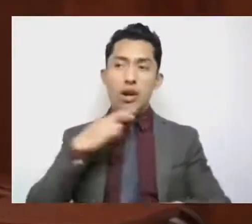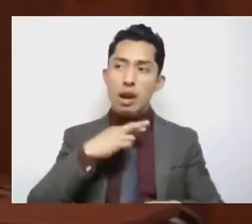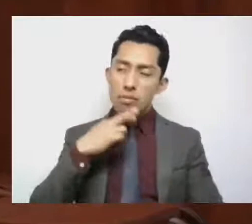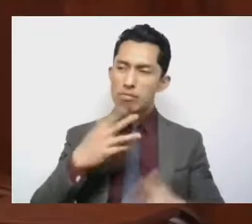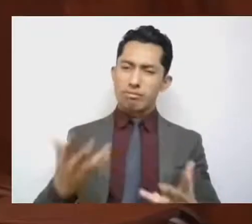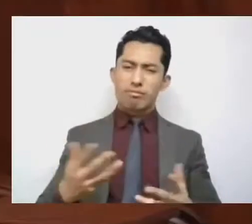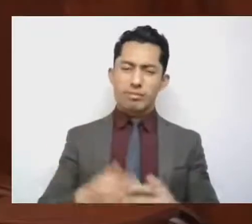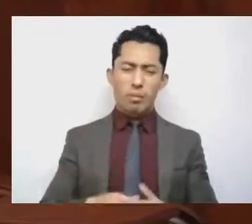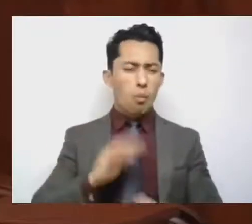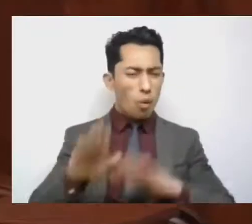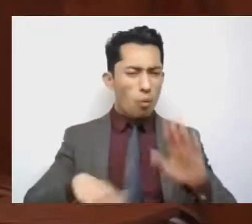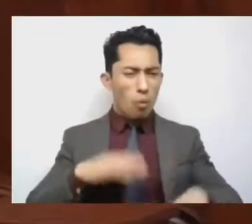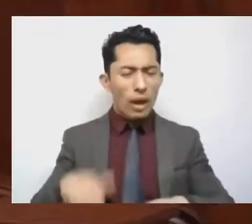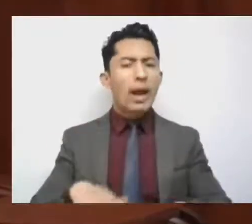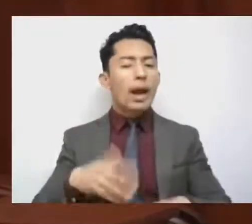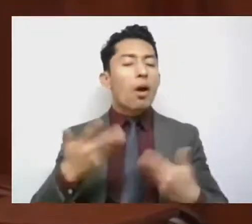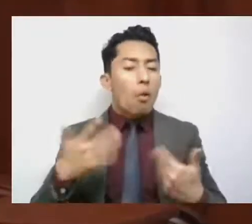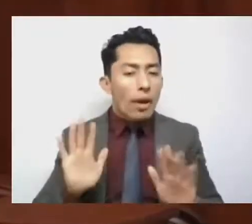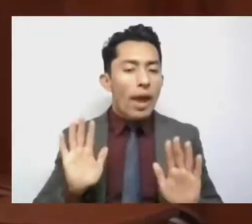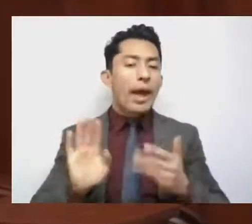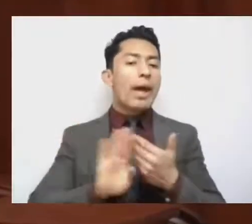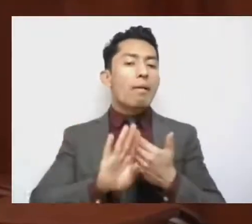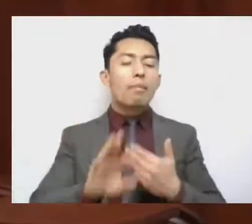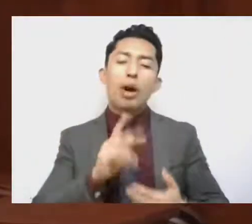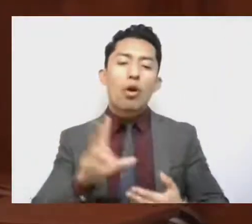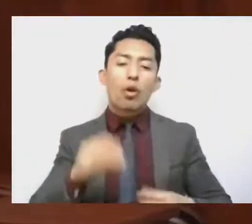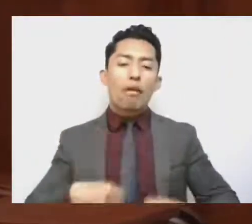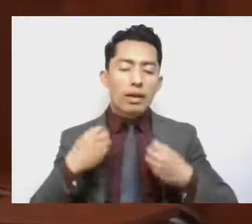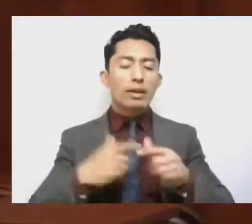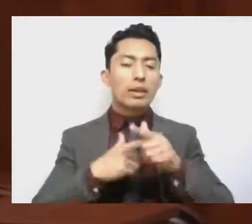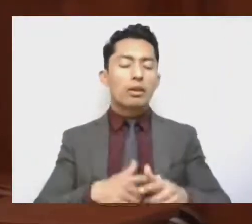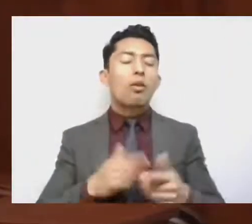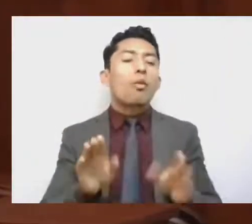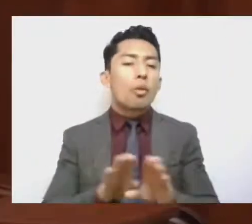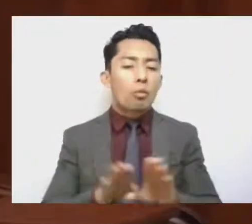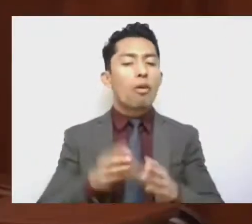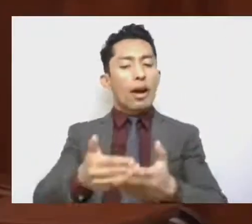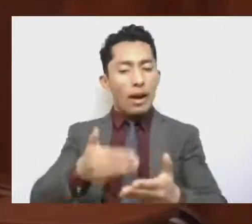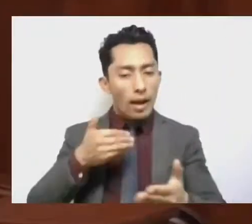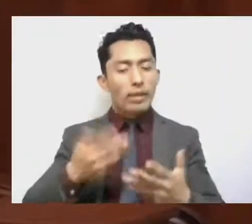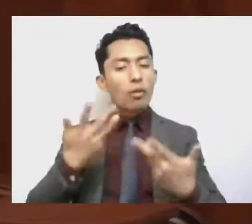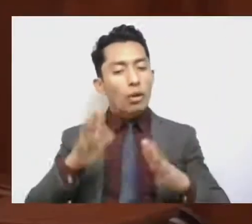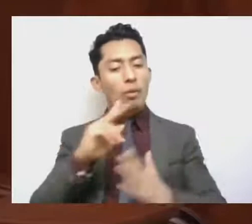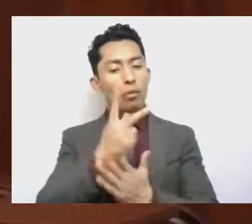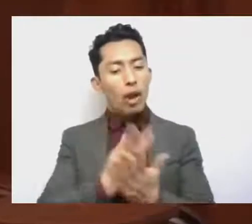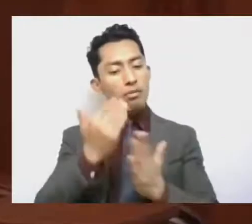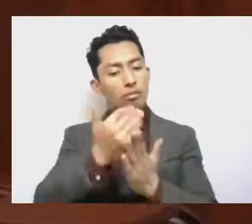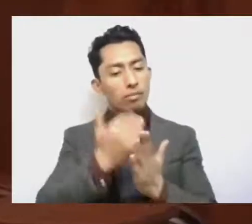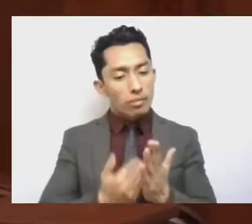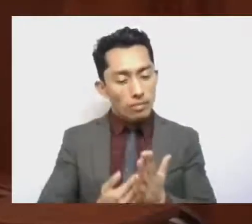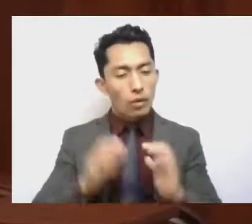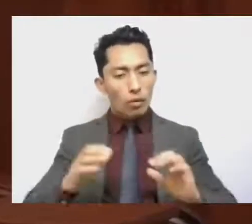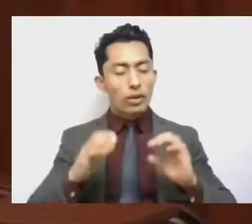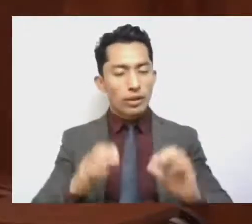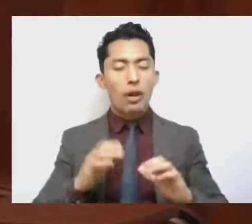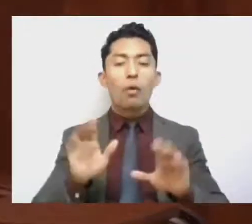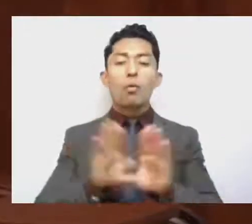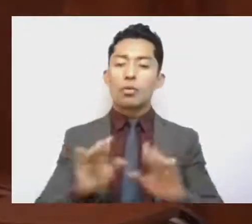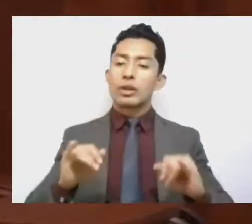Estas muertes pudieron haberse evitado mediante la práctica de políticas de prevención bajo el liderazgo de